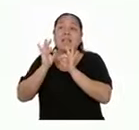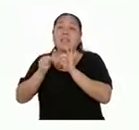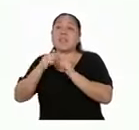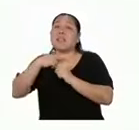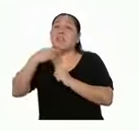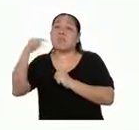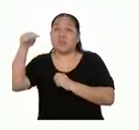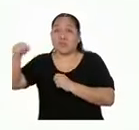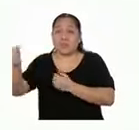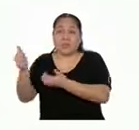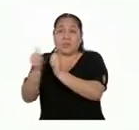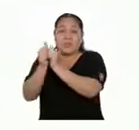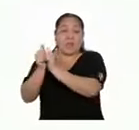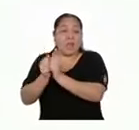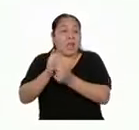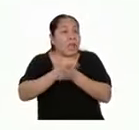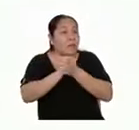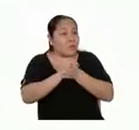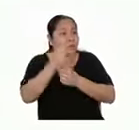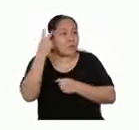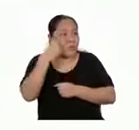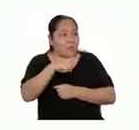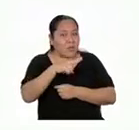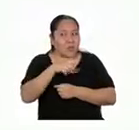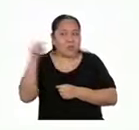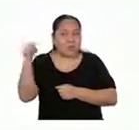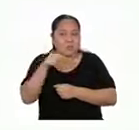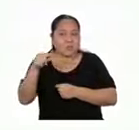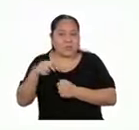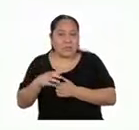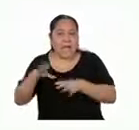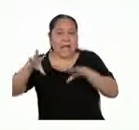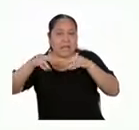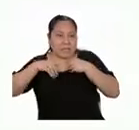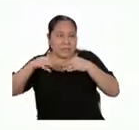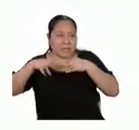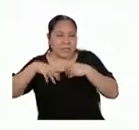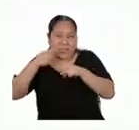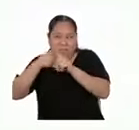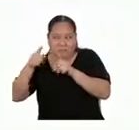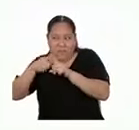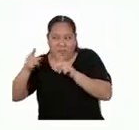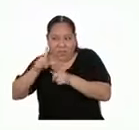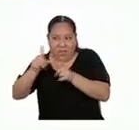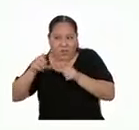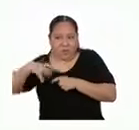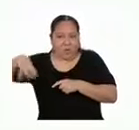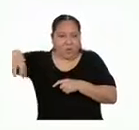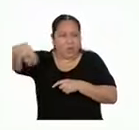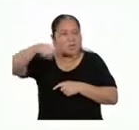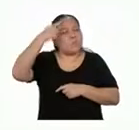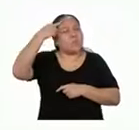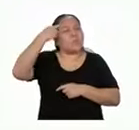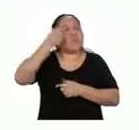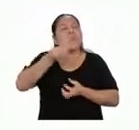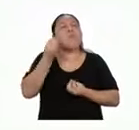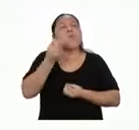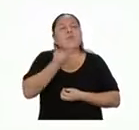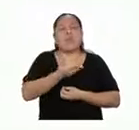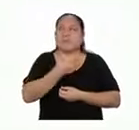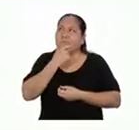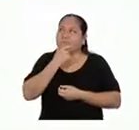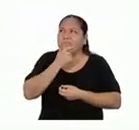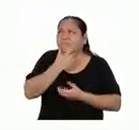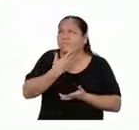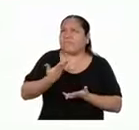nos dice: compañeros, ¿se dieron cuenta de que tenían tanta acogida donde iban? Sí, le dijimos. ¿Y por qué creen? Y tratábamos